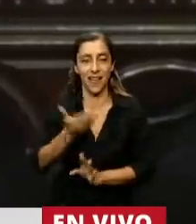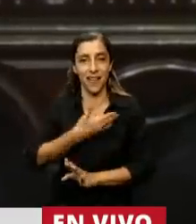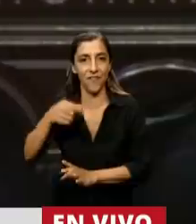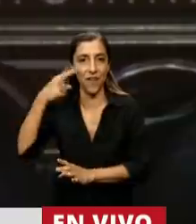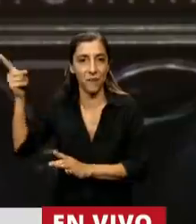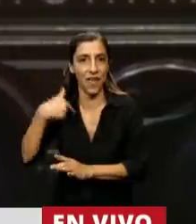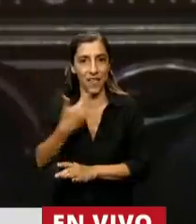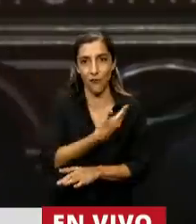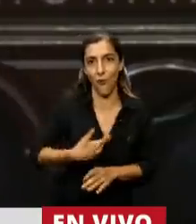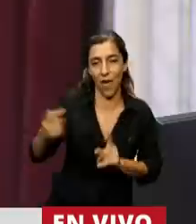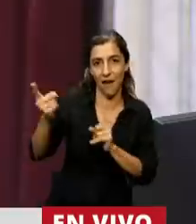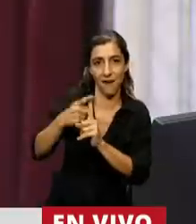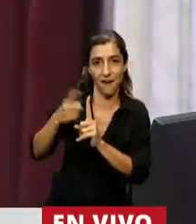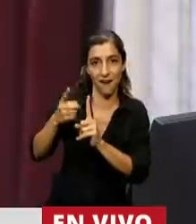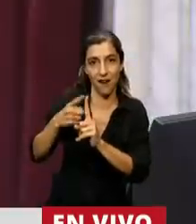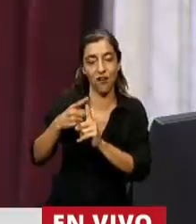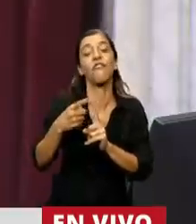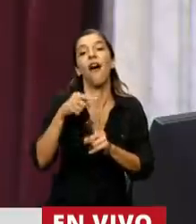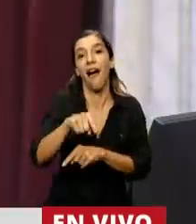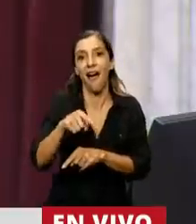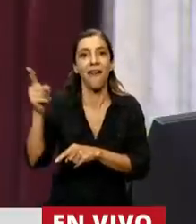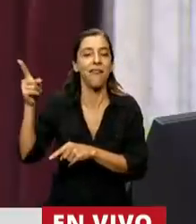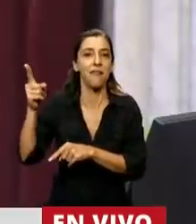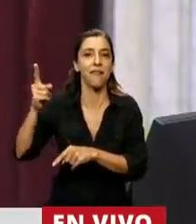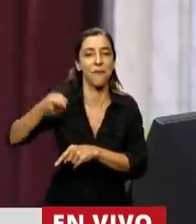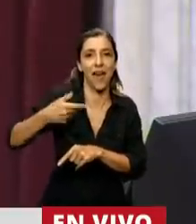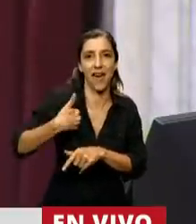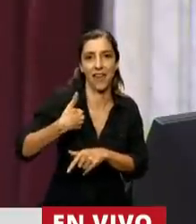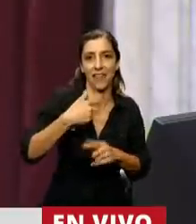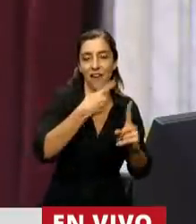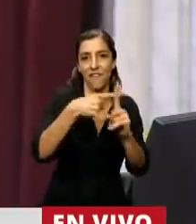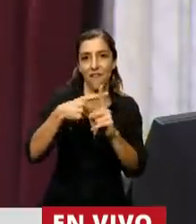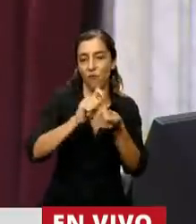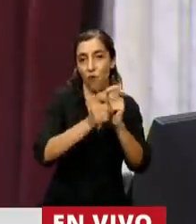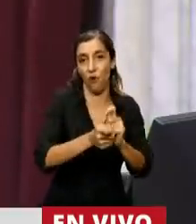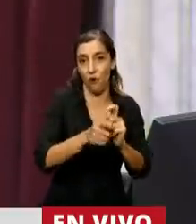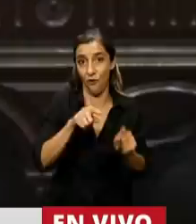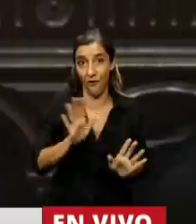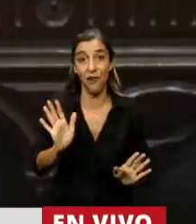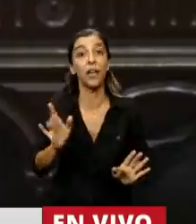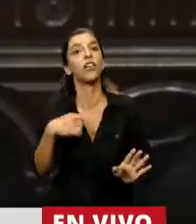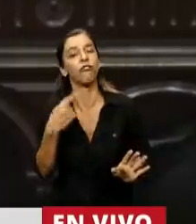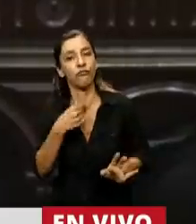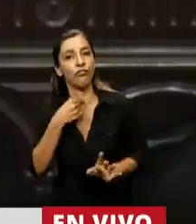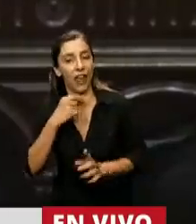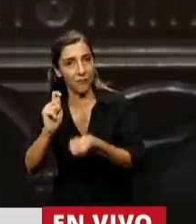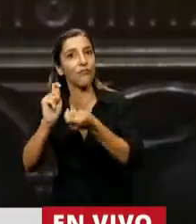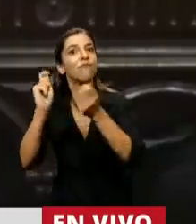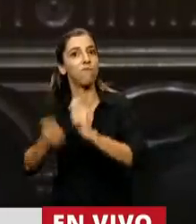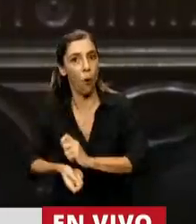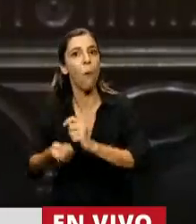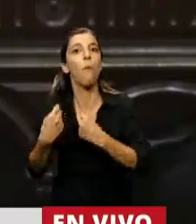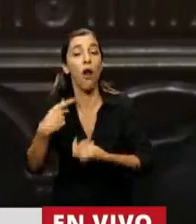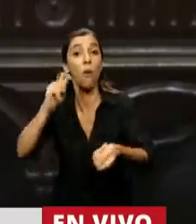gobierno cambiar la fórmula de jubilación que hoy venimos a restituir a jubiladas y jubiladas para que paulatinamente puedan